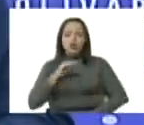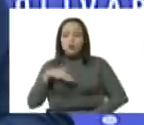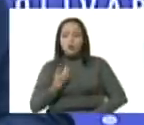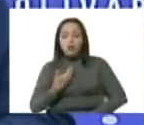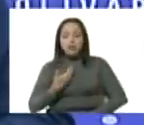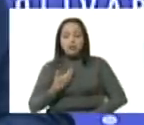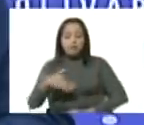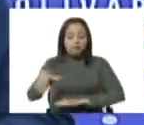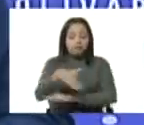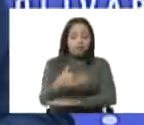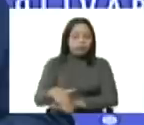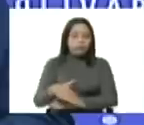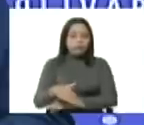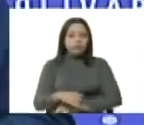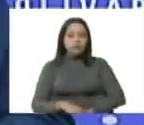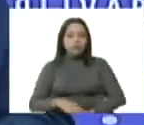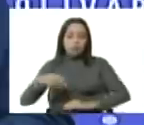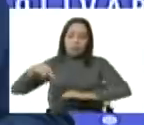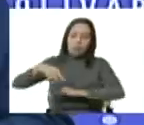por un lugar